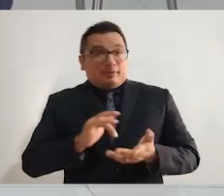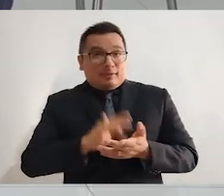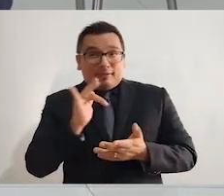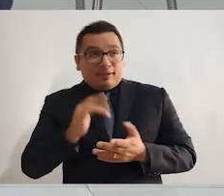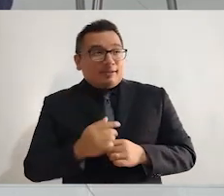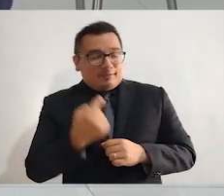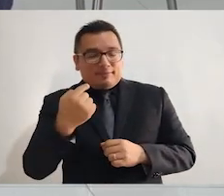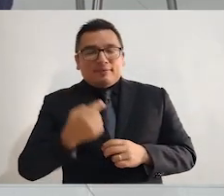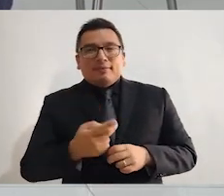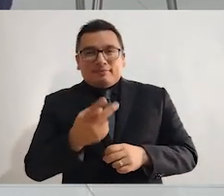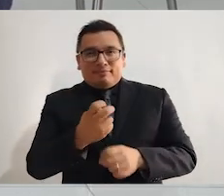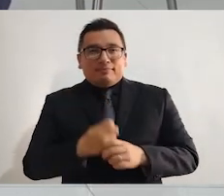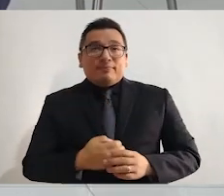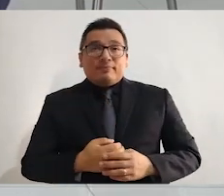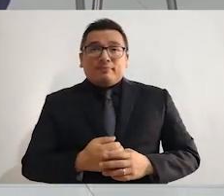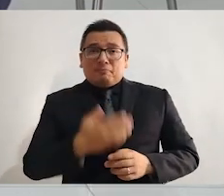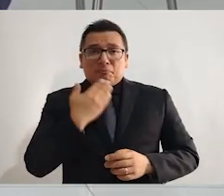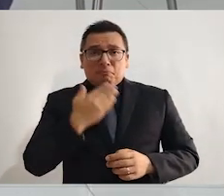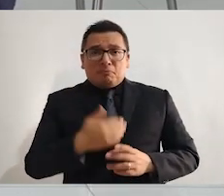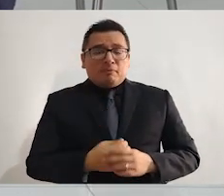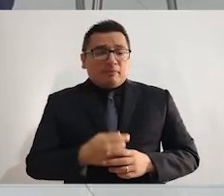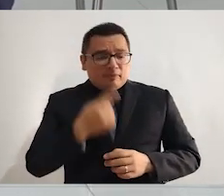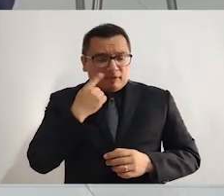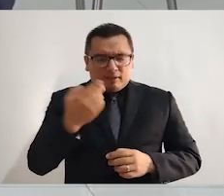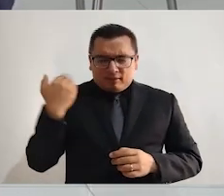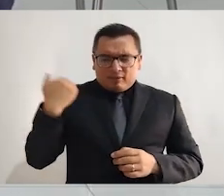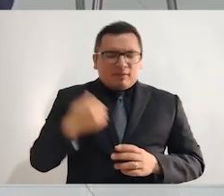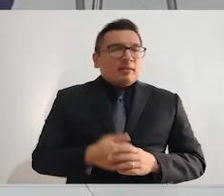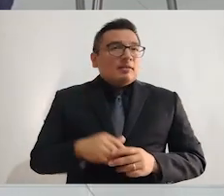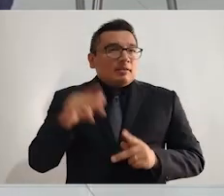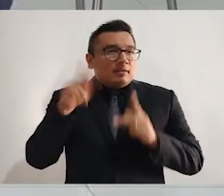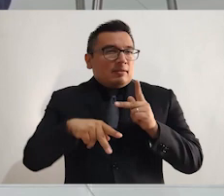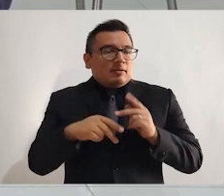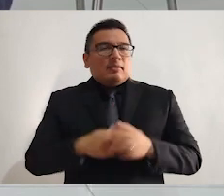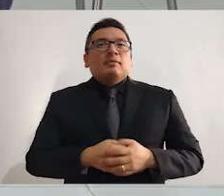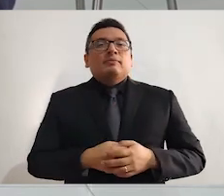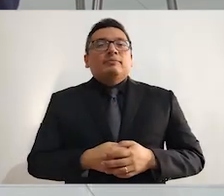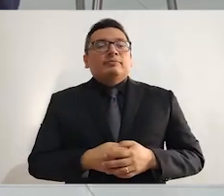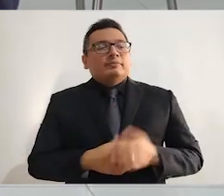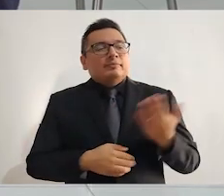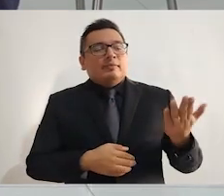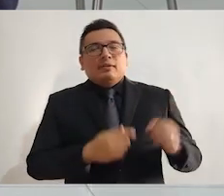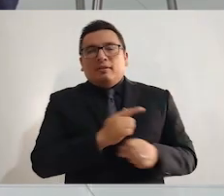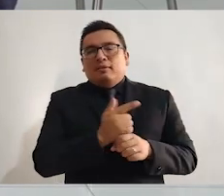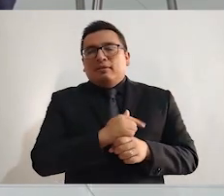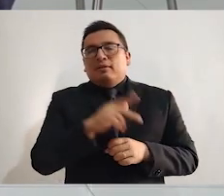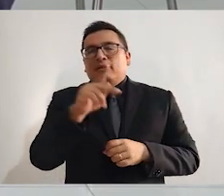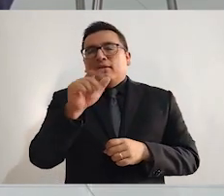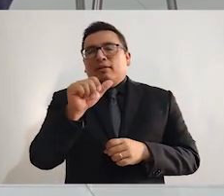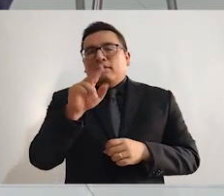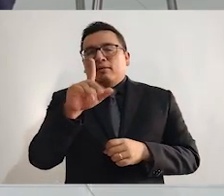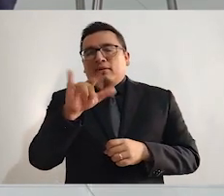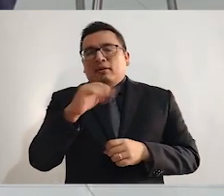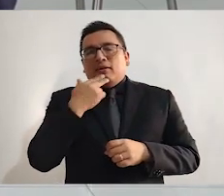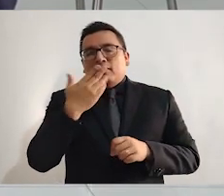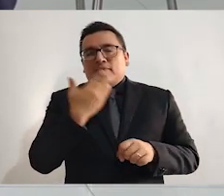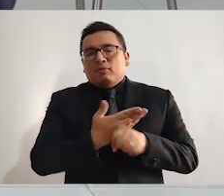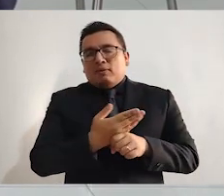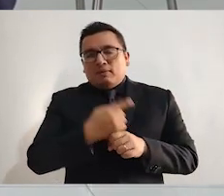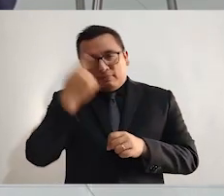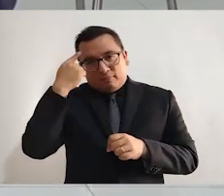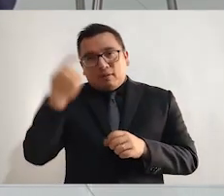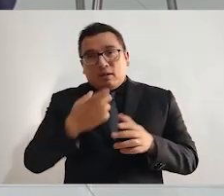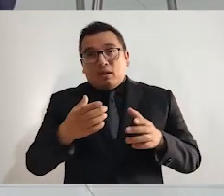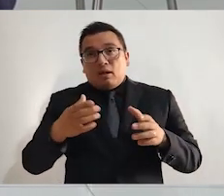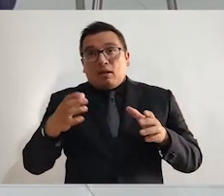Gracias a ustedes por la invitación. Platicamos ahorita antes de irnos a la pausa con la licenciada Paulina, que está aquí con nosotros, la licenciada Paulina, que es la titular de la Unidad